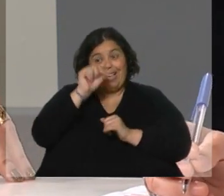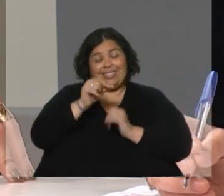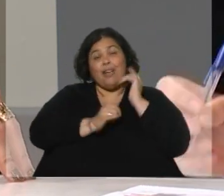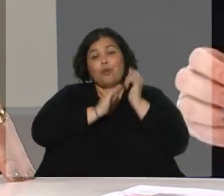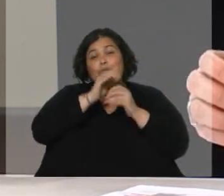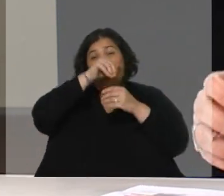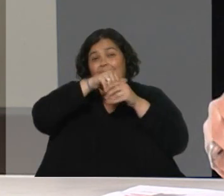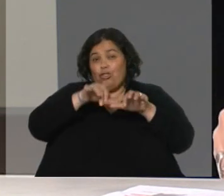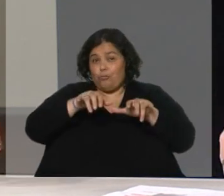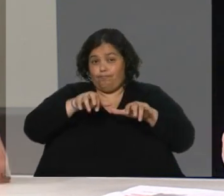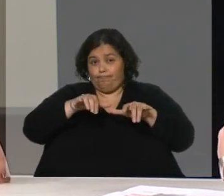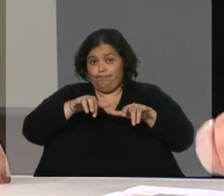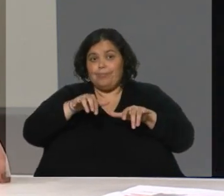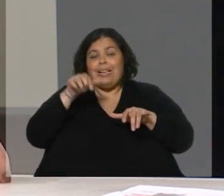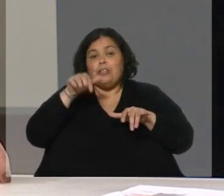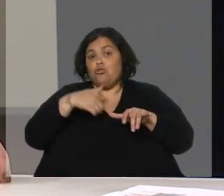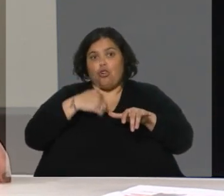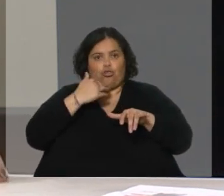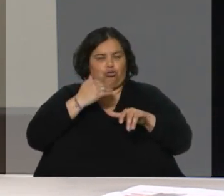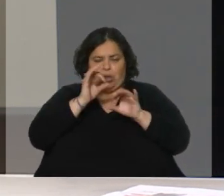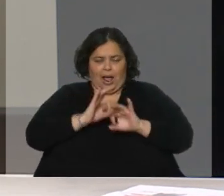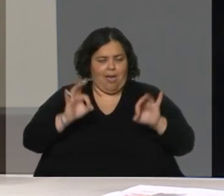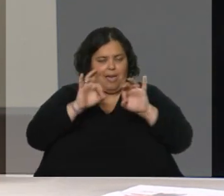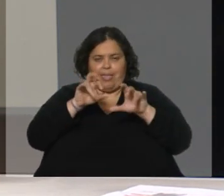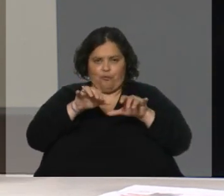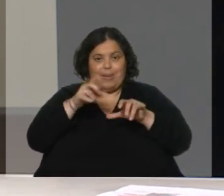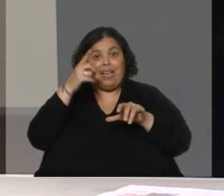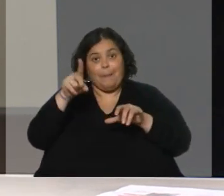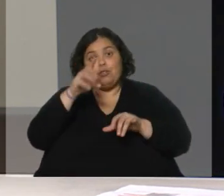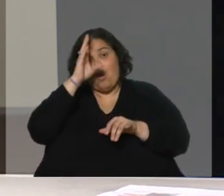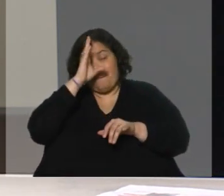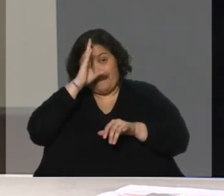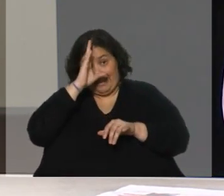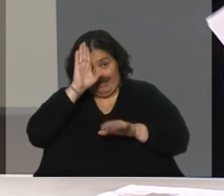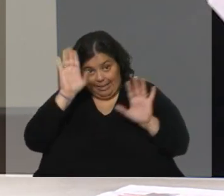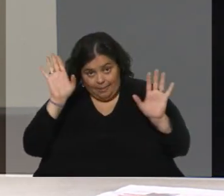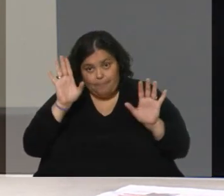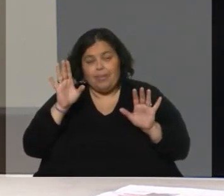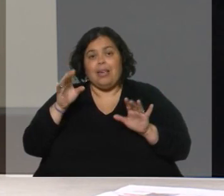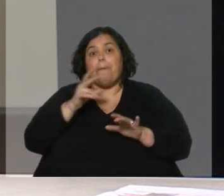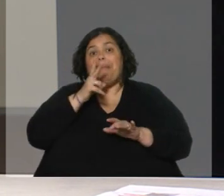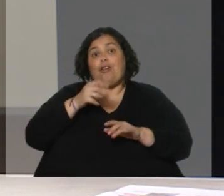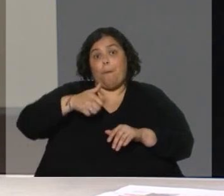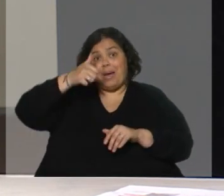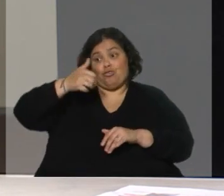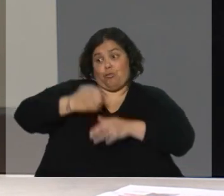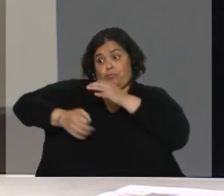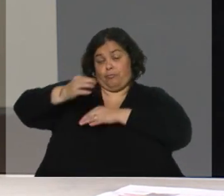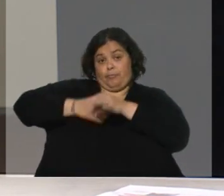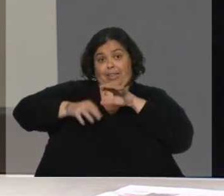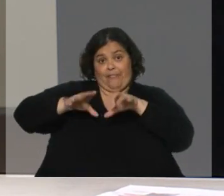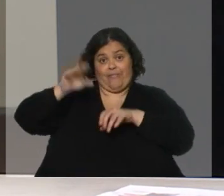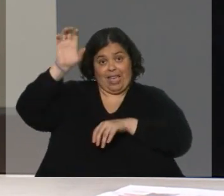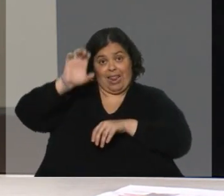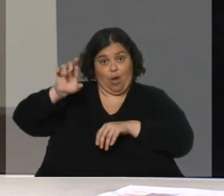informático Yo no sé nada de informática lo único que pude aprender a través de mi hijo más grande que se dedica a eso y vive en Europa